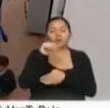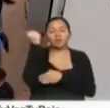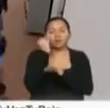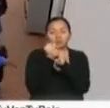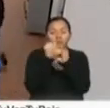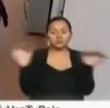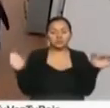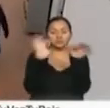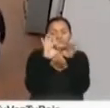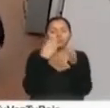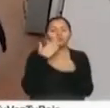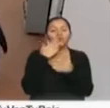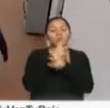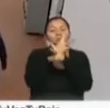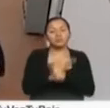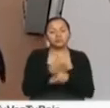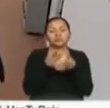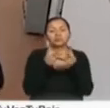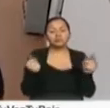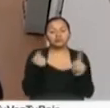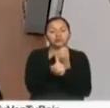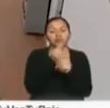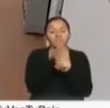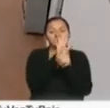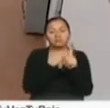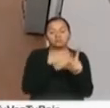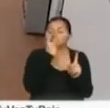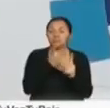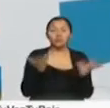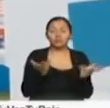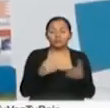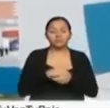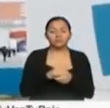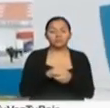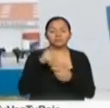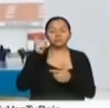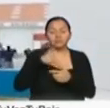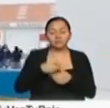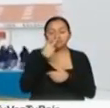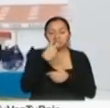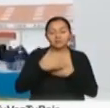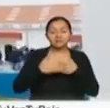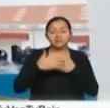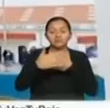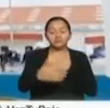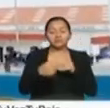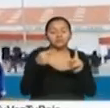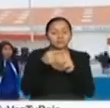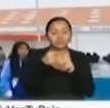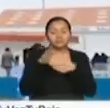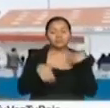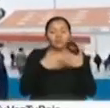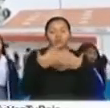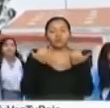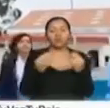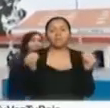instituciones para enfrentar y prevenir situaciones de violencia en el entorno escolar. Esto como parte de las acciones emprendidas para enfrentar el reciente caso